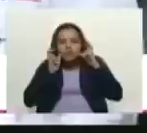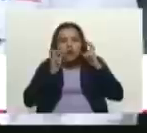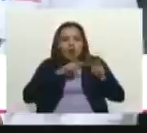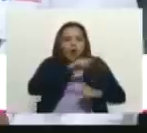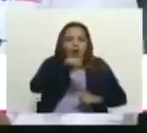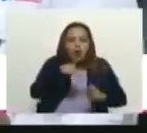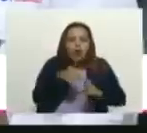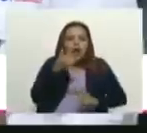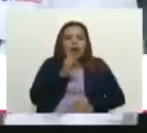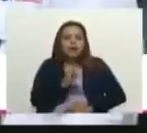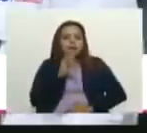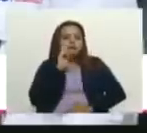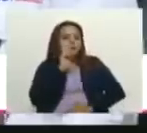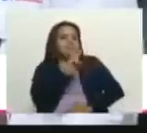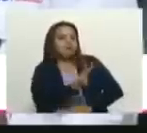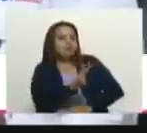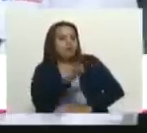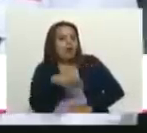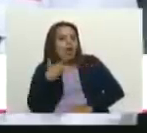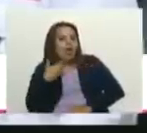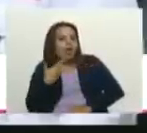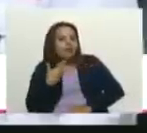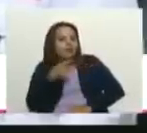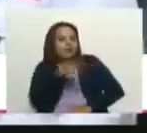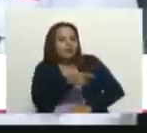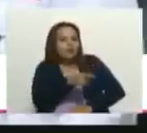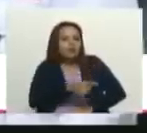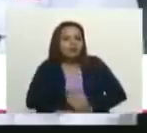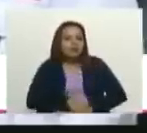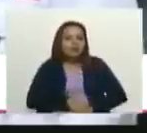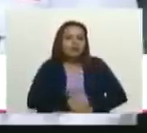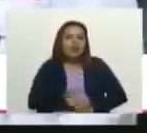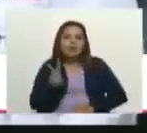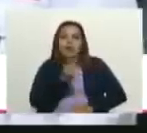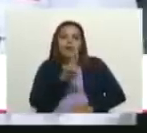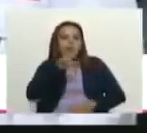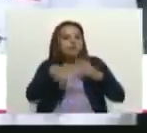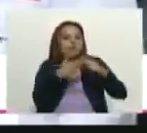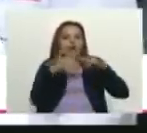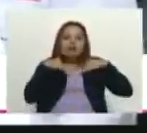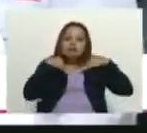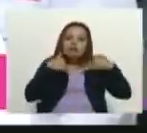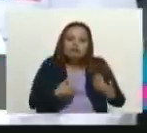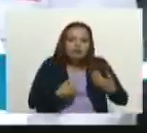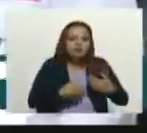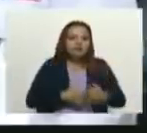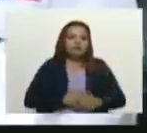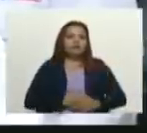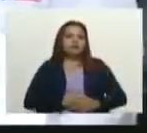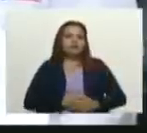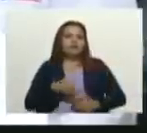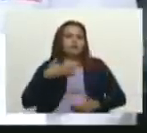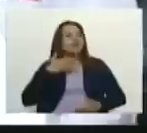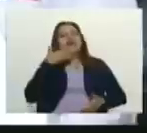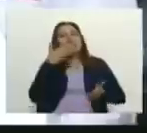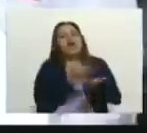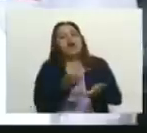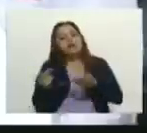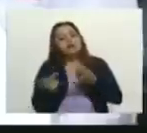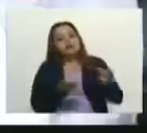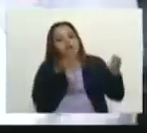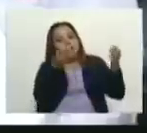son colirio para los ojos y para los oídos en esa Venezuela que nunca se rendirá. Así es. Le agradezco su invitación de